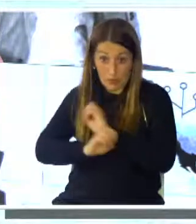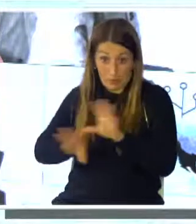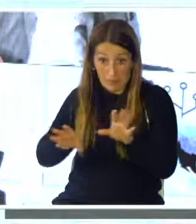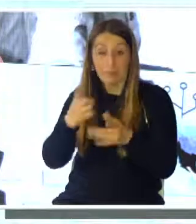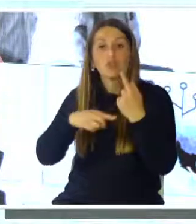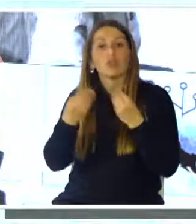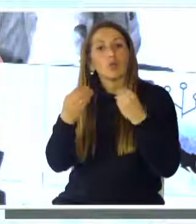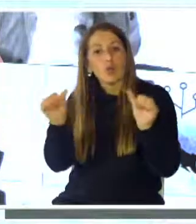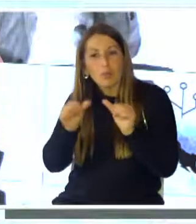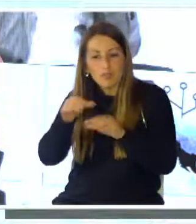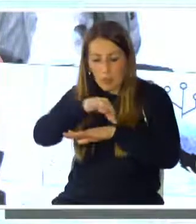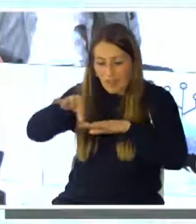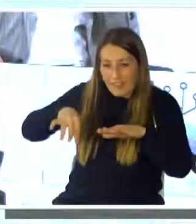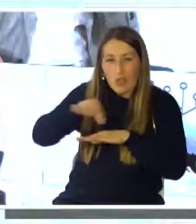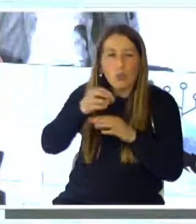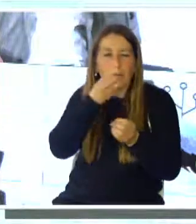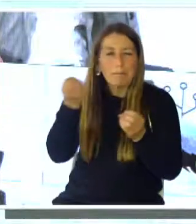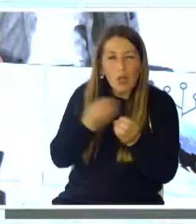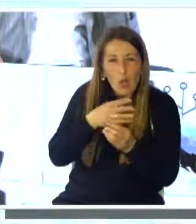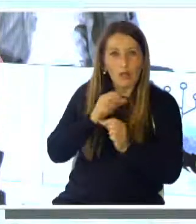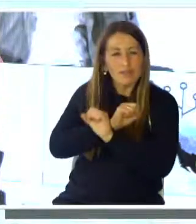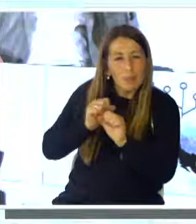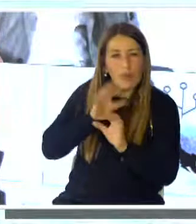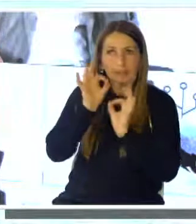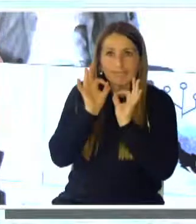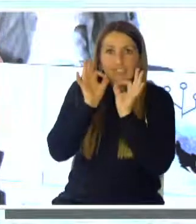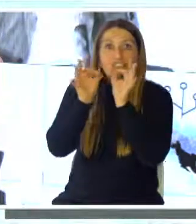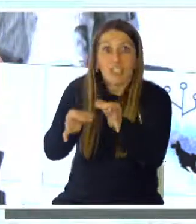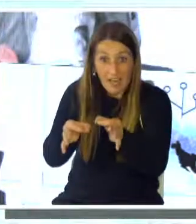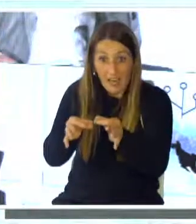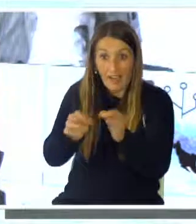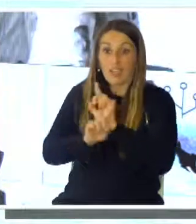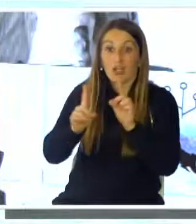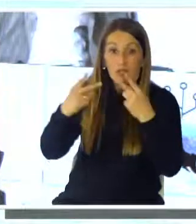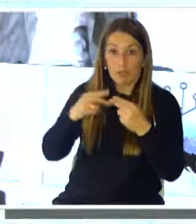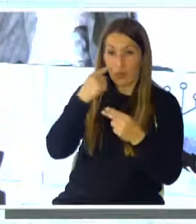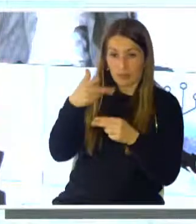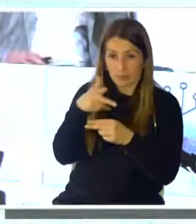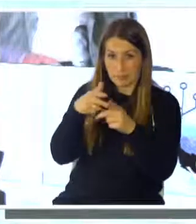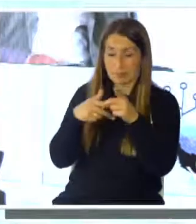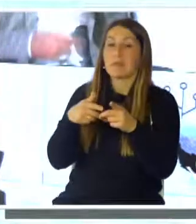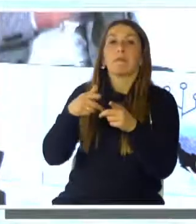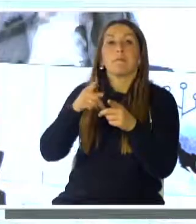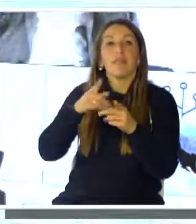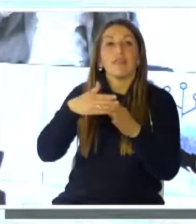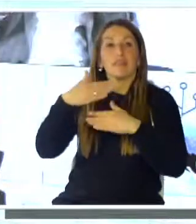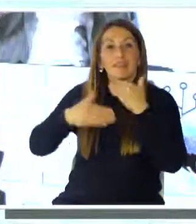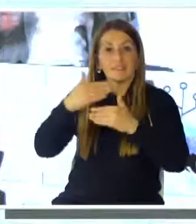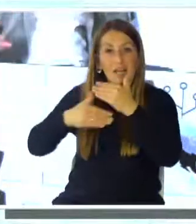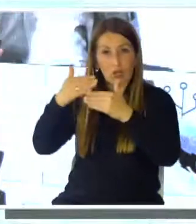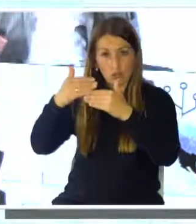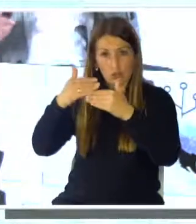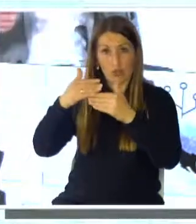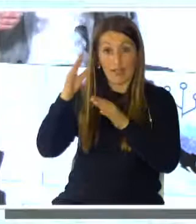o como definimos una arquitectura lo suficientemente escalable para que no sea una limitante para el desarrollo exponencial de esta